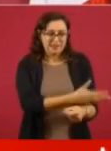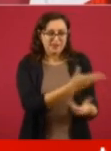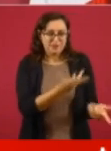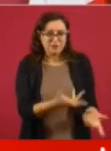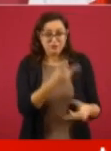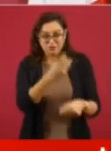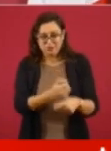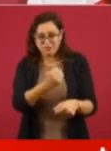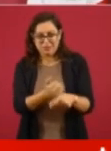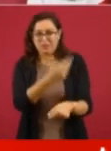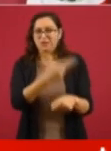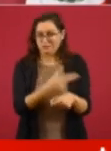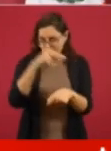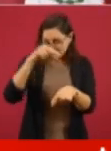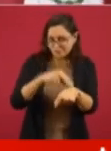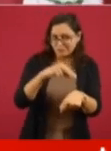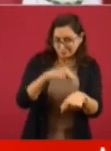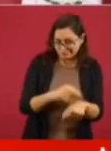Entonces,